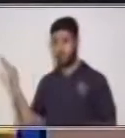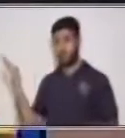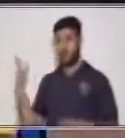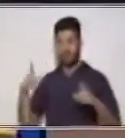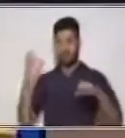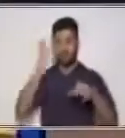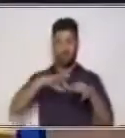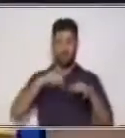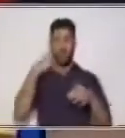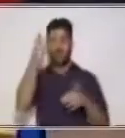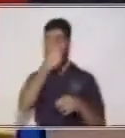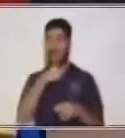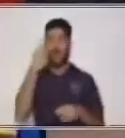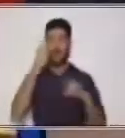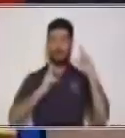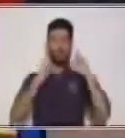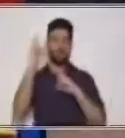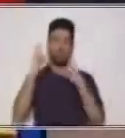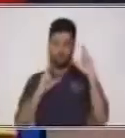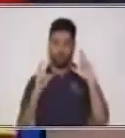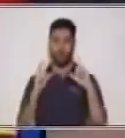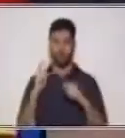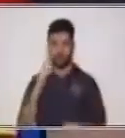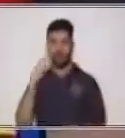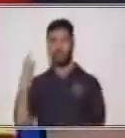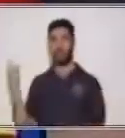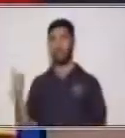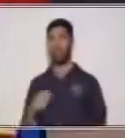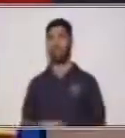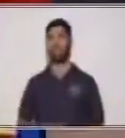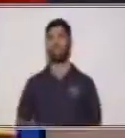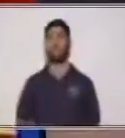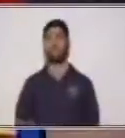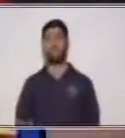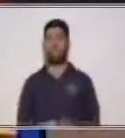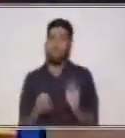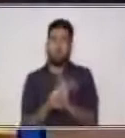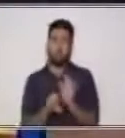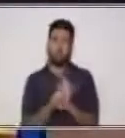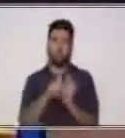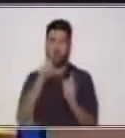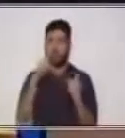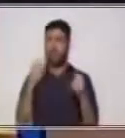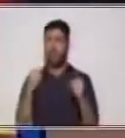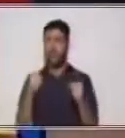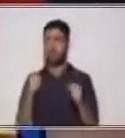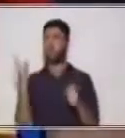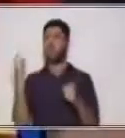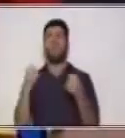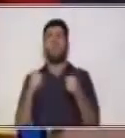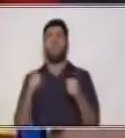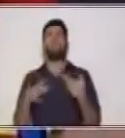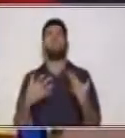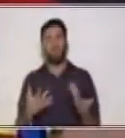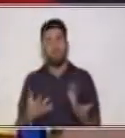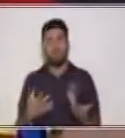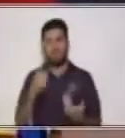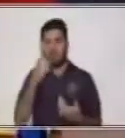muy fácil, le hacen los ojos, le realizan aquí, por ejemplo, ¿qué está haciendo este emoji?